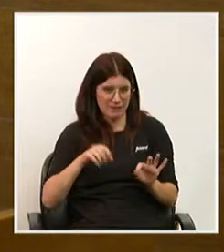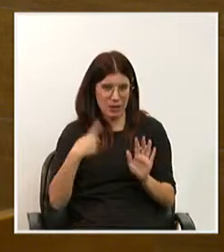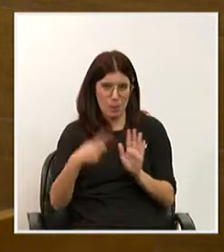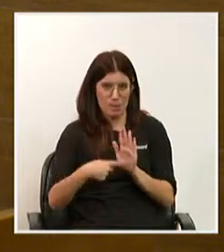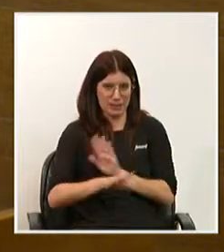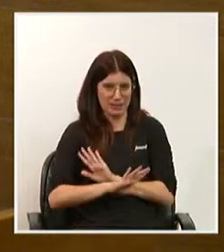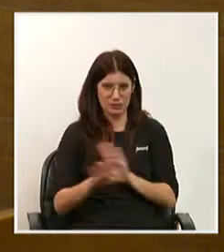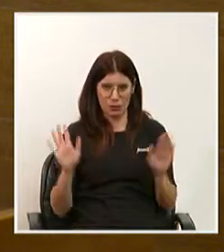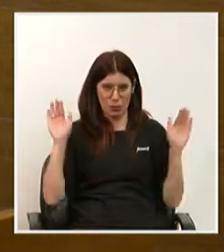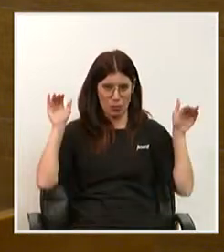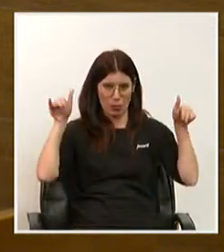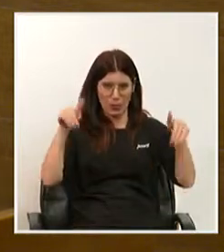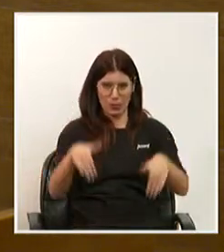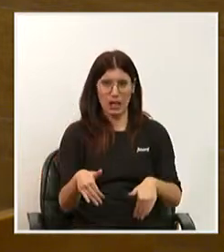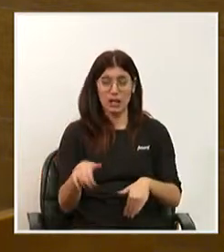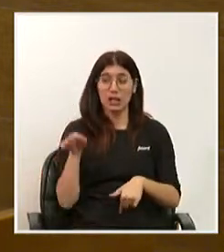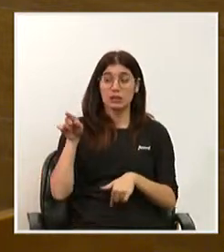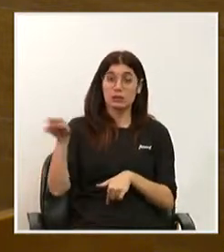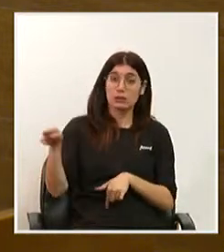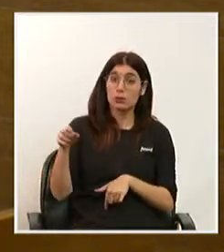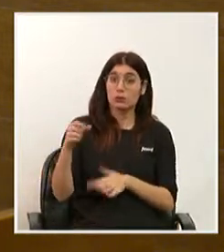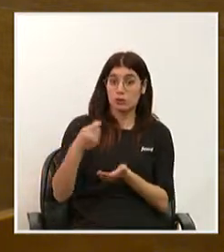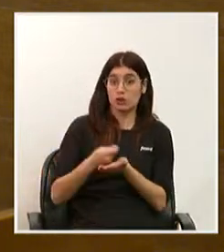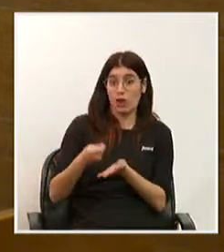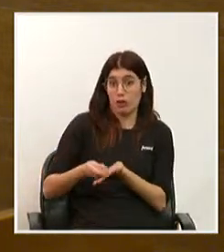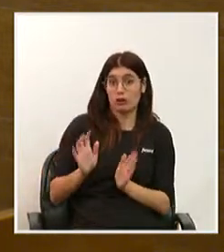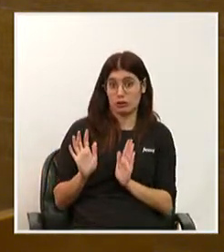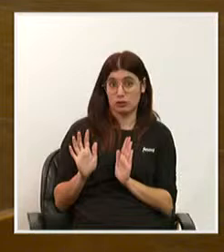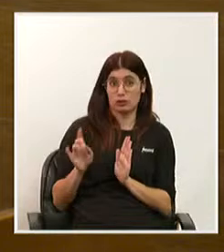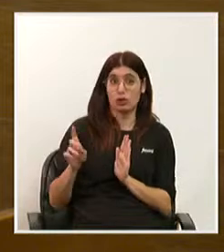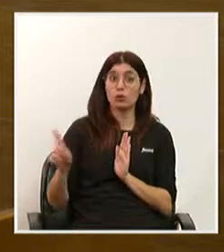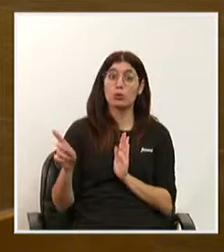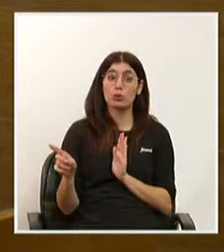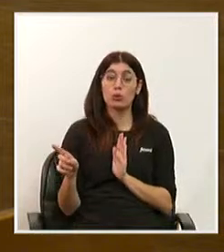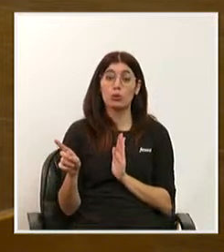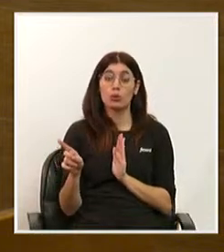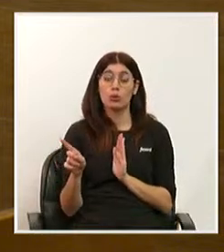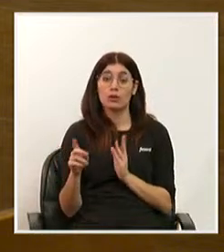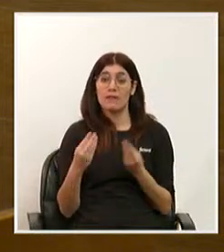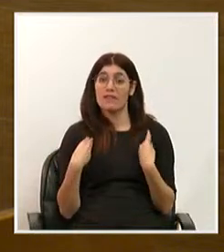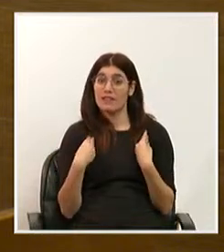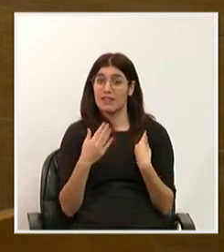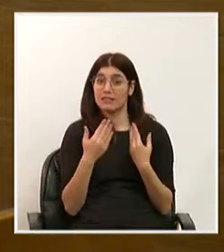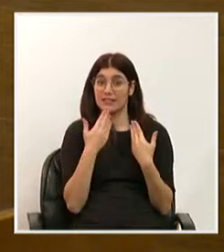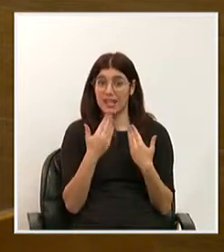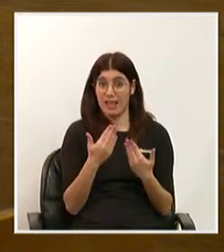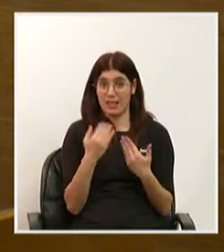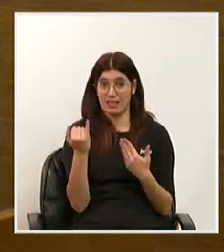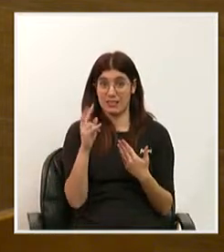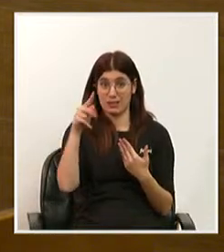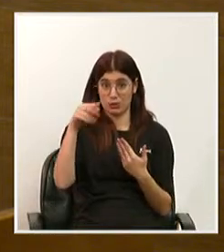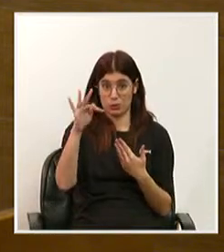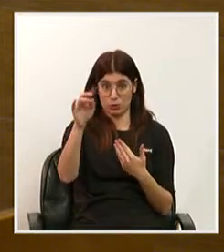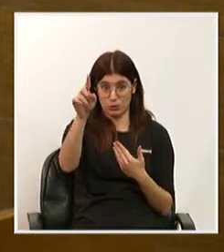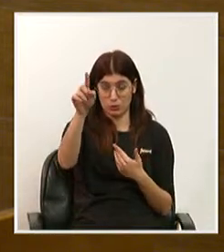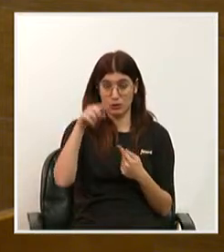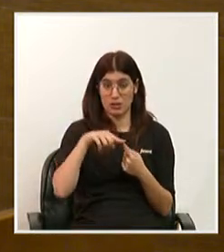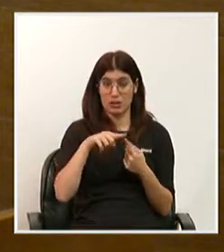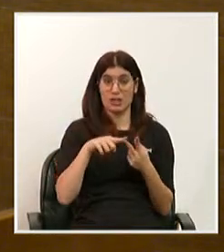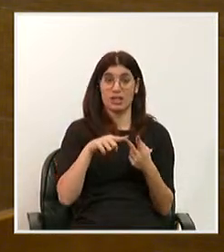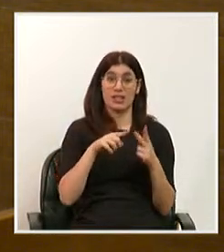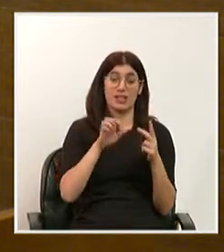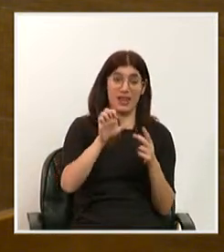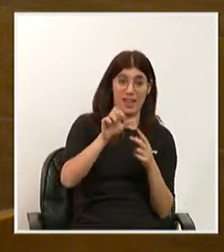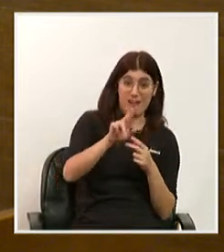nadie y claro ustedes son socios ustedes viven gracias a chuns y gracias a esquerra